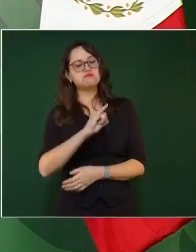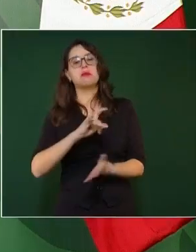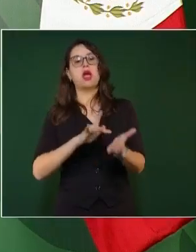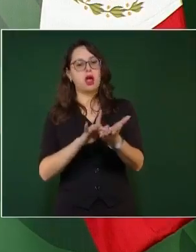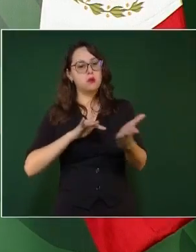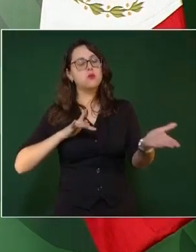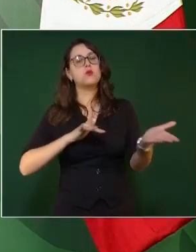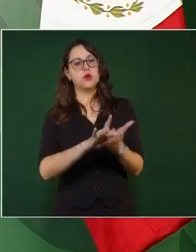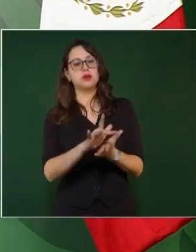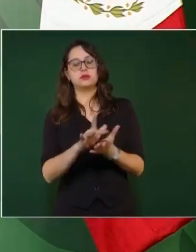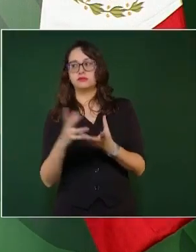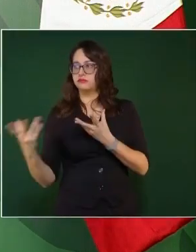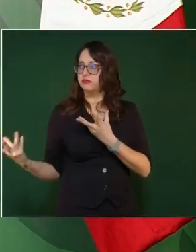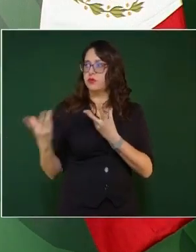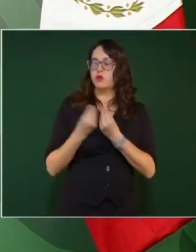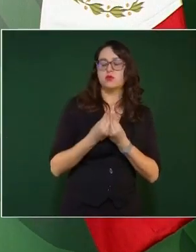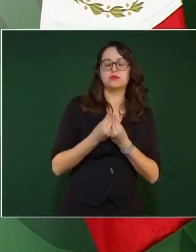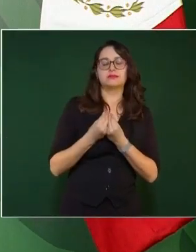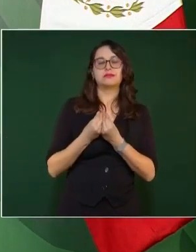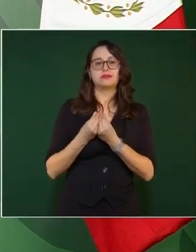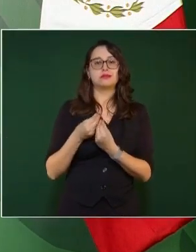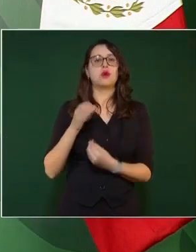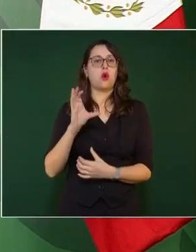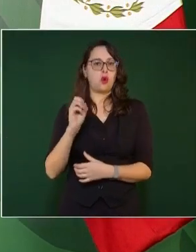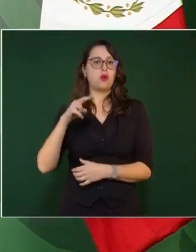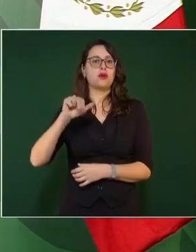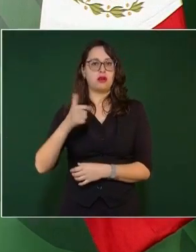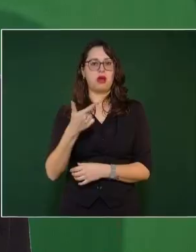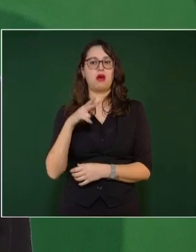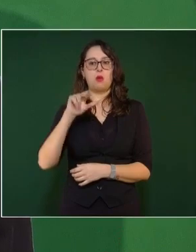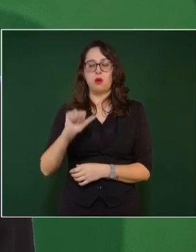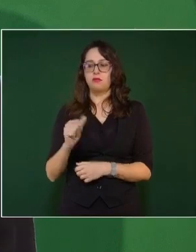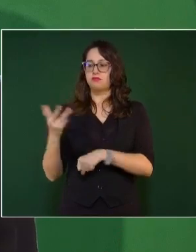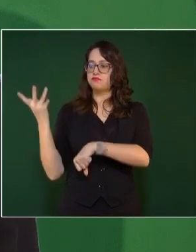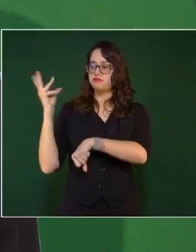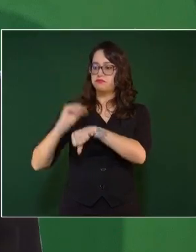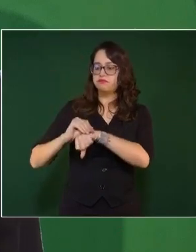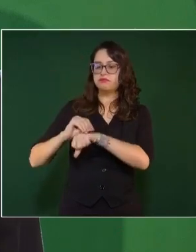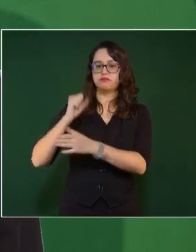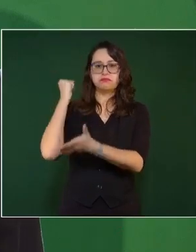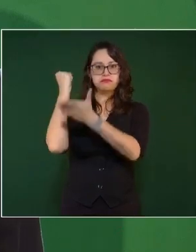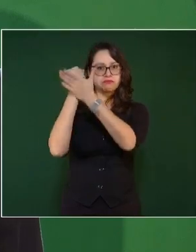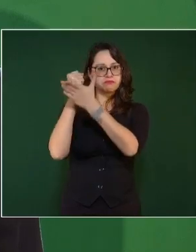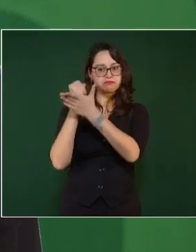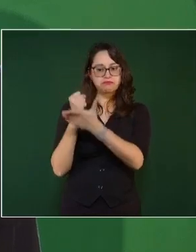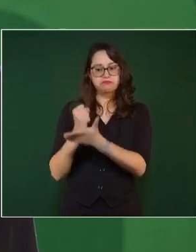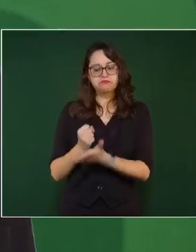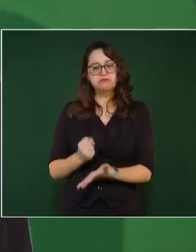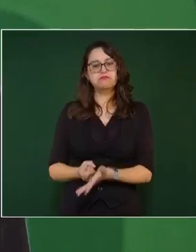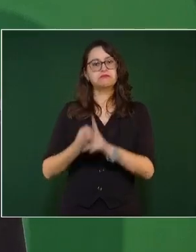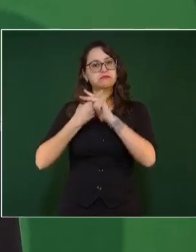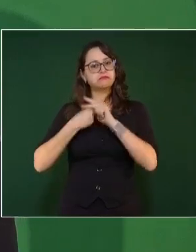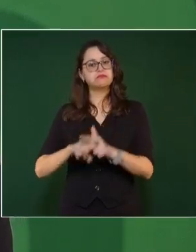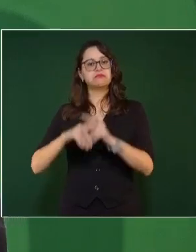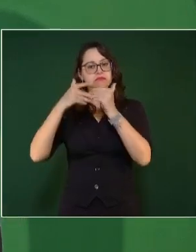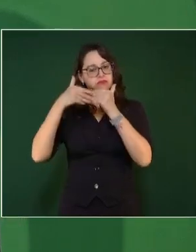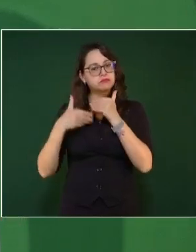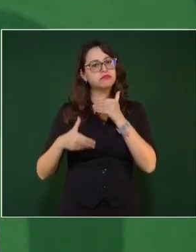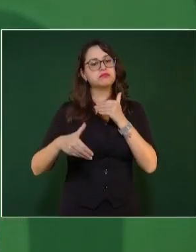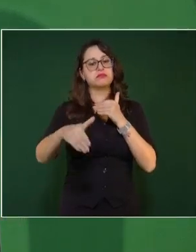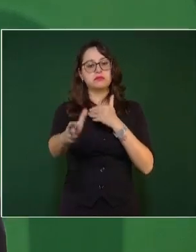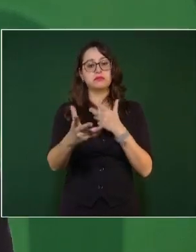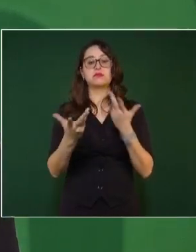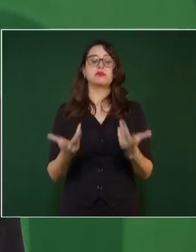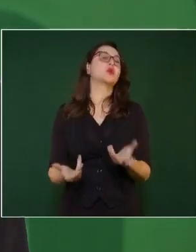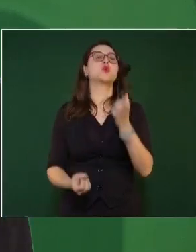República, pues nos permite que la CONAGUA nos proporcione las licencias para poder emprender esta iniciativa que se usa en